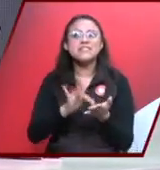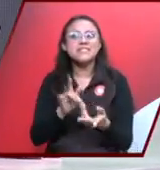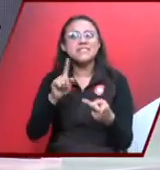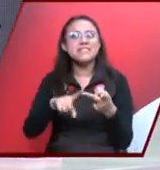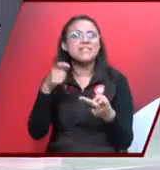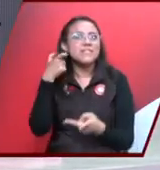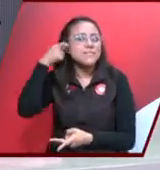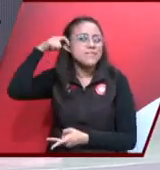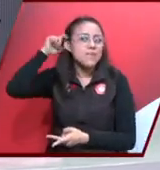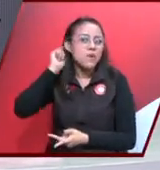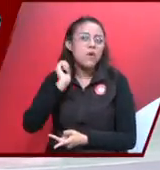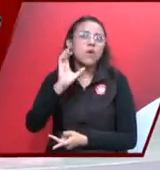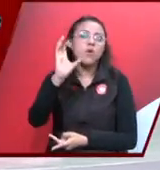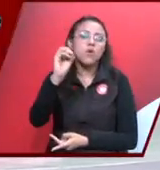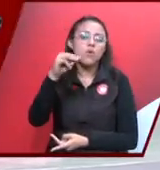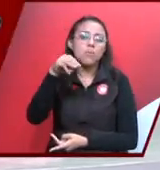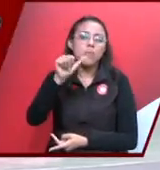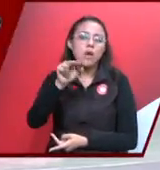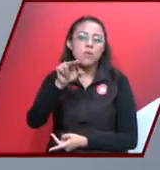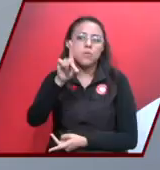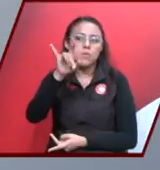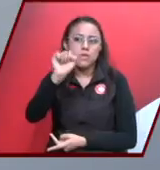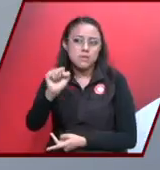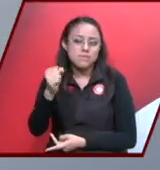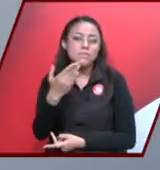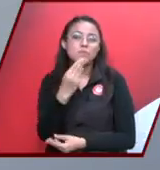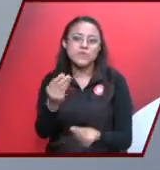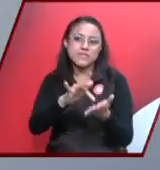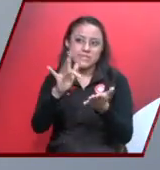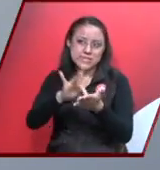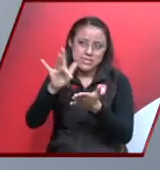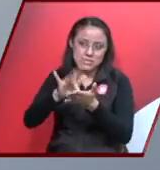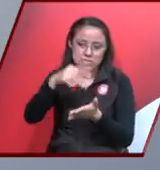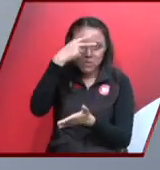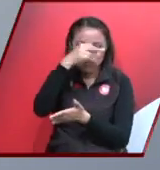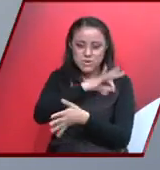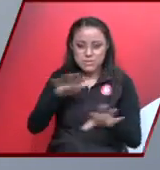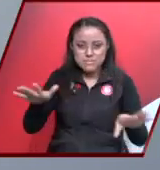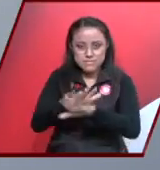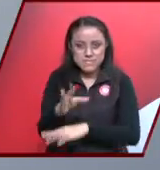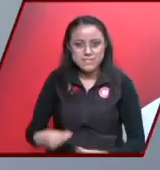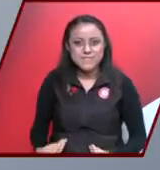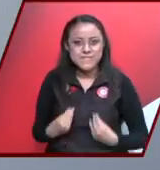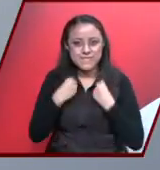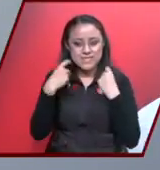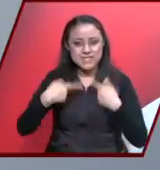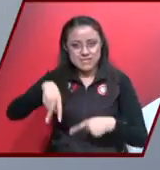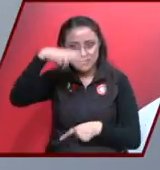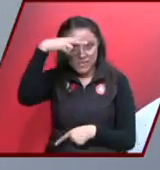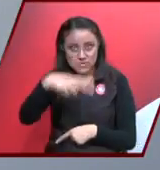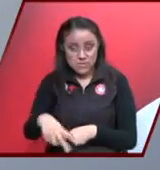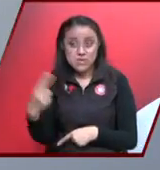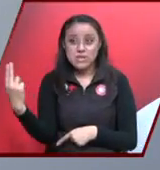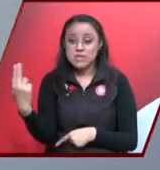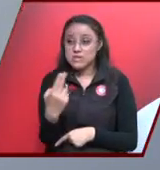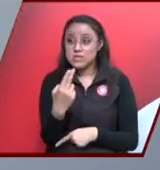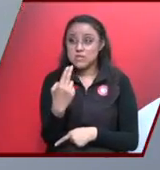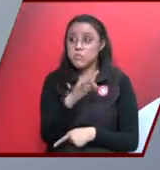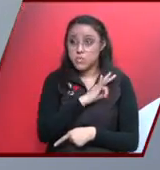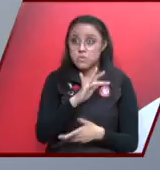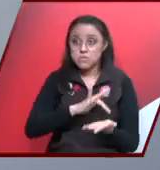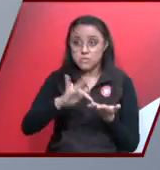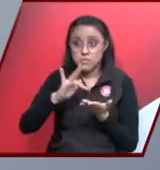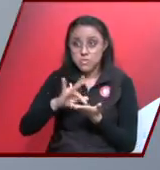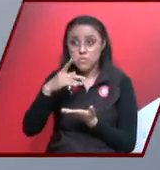Auditivos. Mil gracias. Cualquier mexicano puede cambiar la vida a otro mexicano. Es cuestión de querer hacerlo.